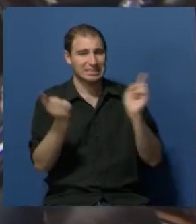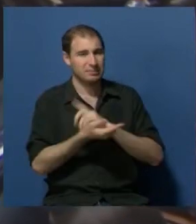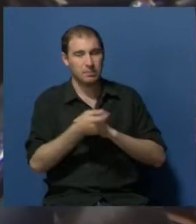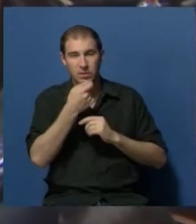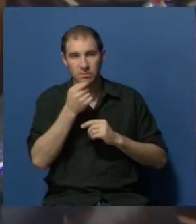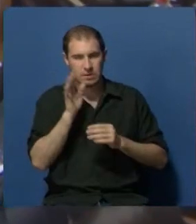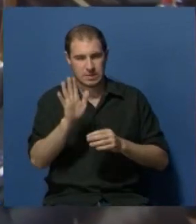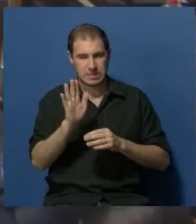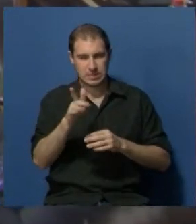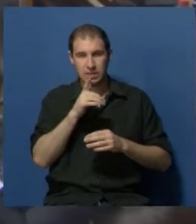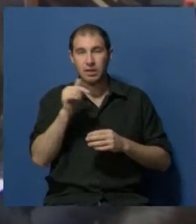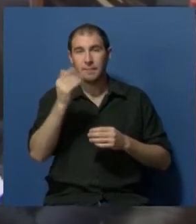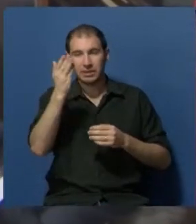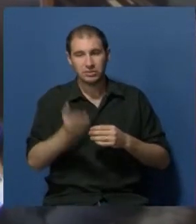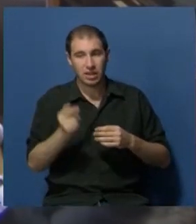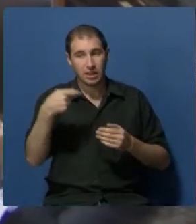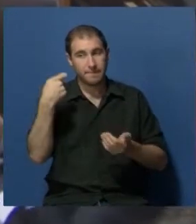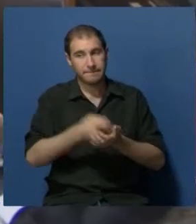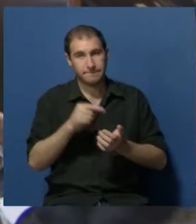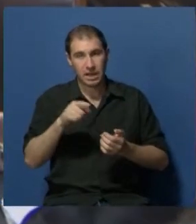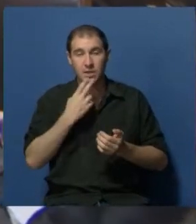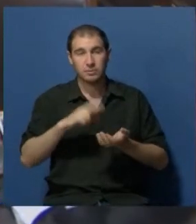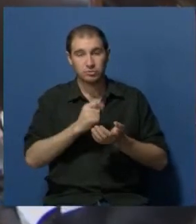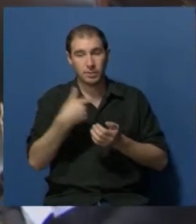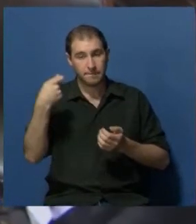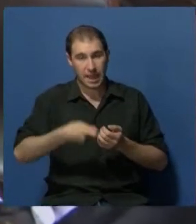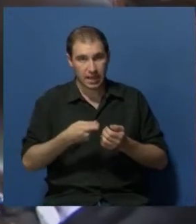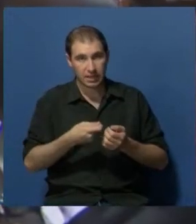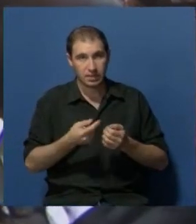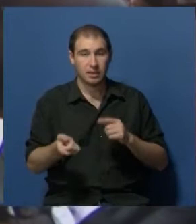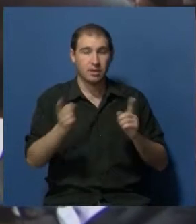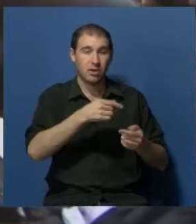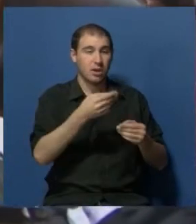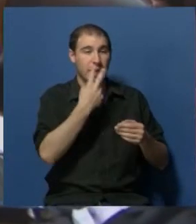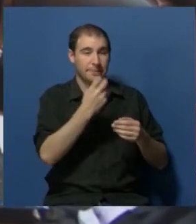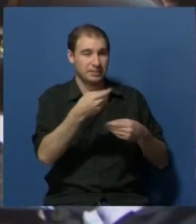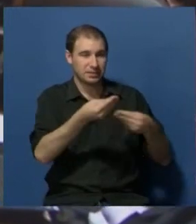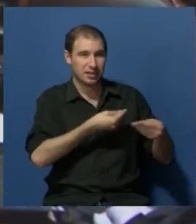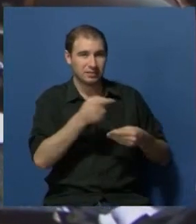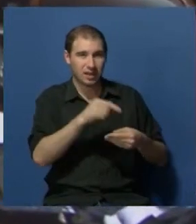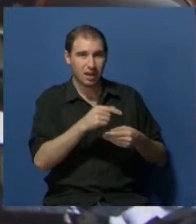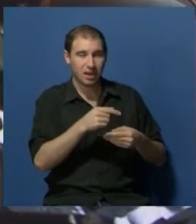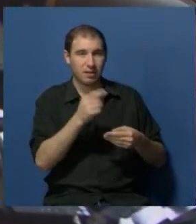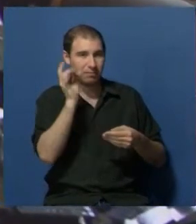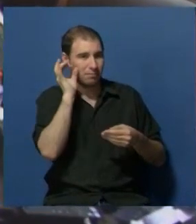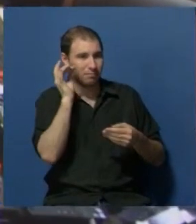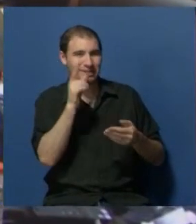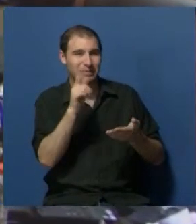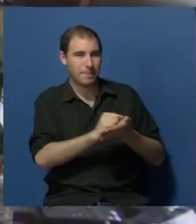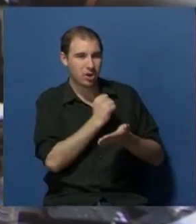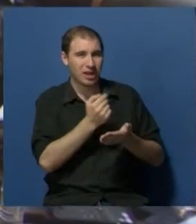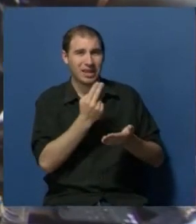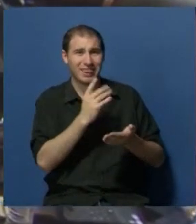a una persona que va a tener que pagar impuestos a ganancia mientras a una gran eléctrica, claro, sí, se le perdonan